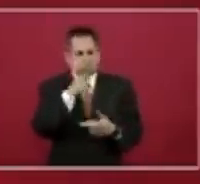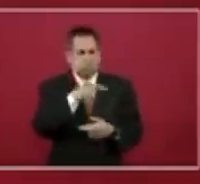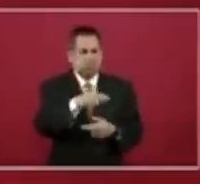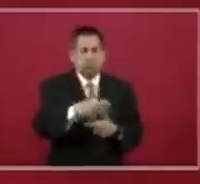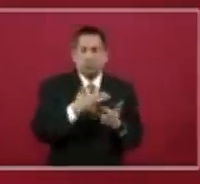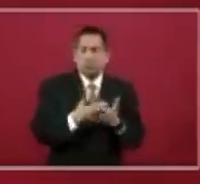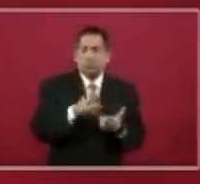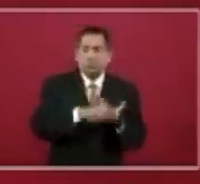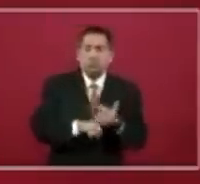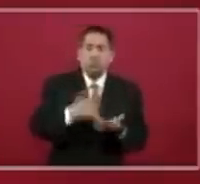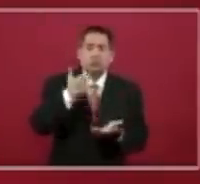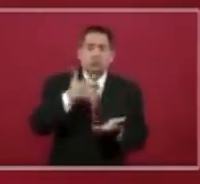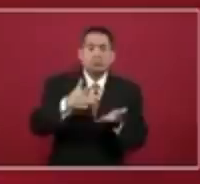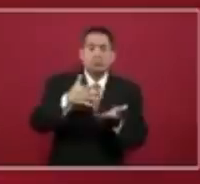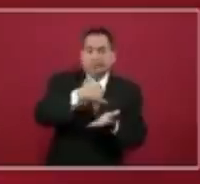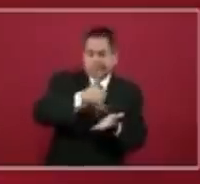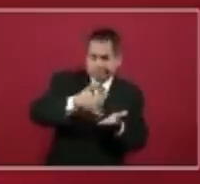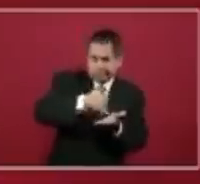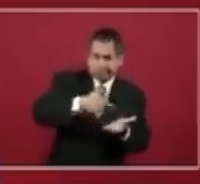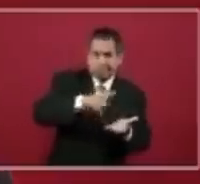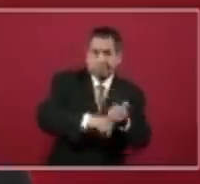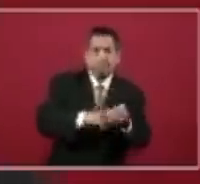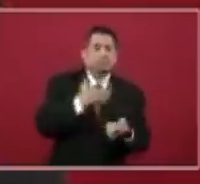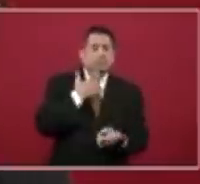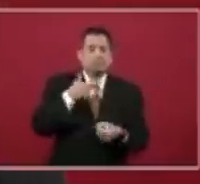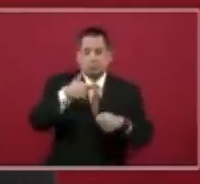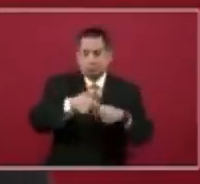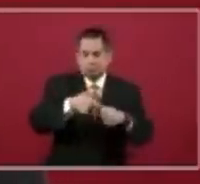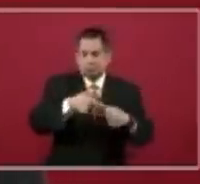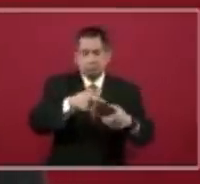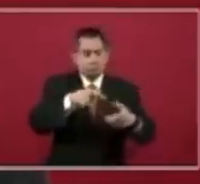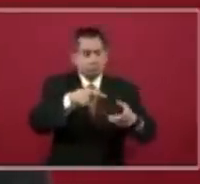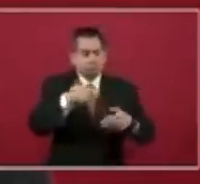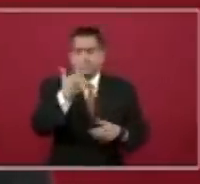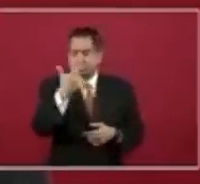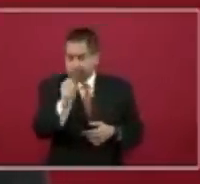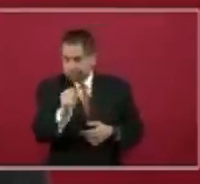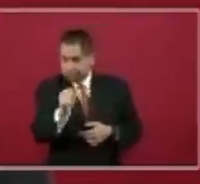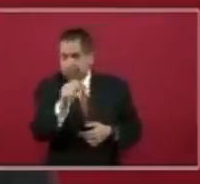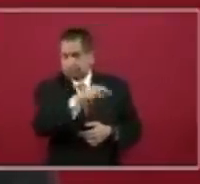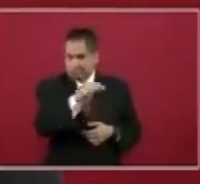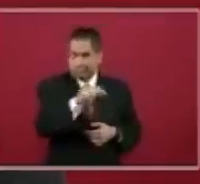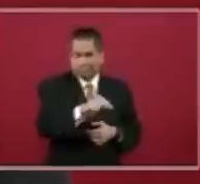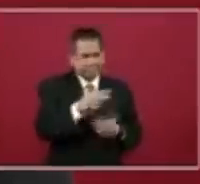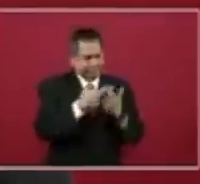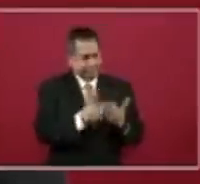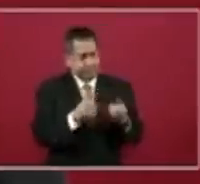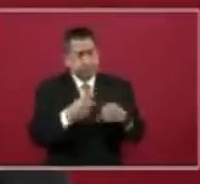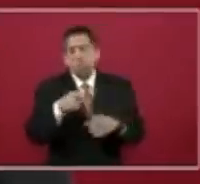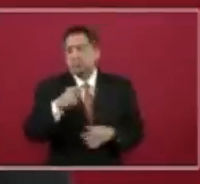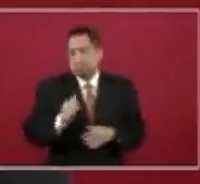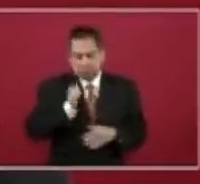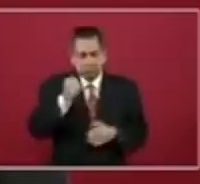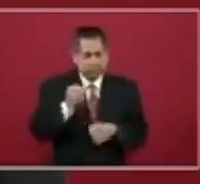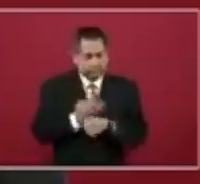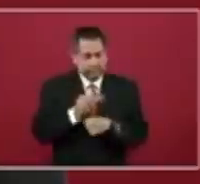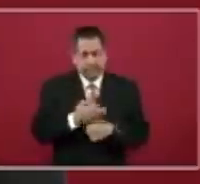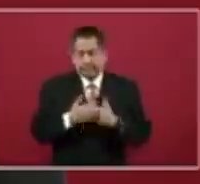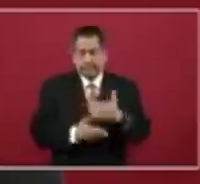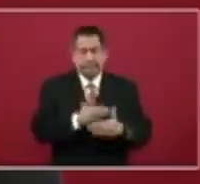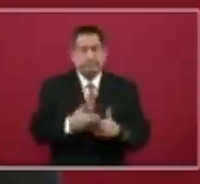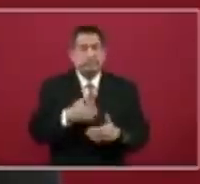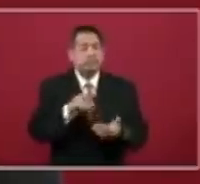en aceite como en gas. Ese campo lo vamos a desarrollar este año, tiene una gran ventaja porque